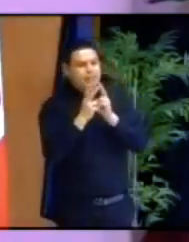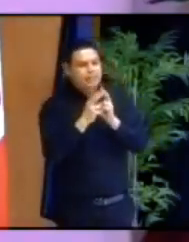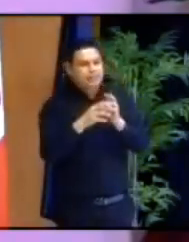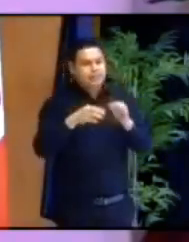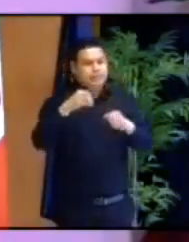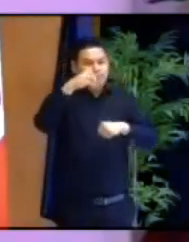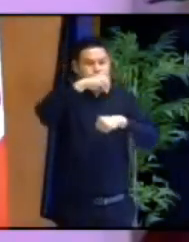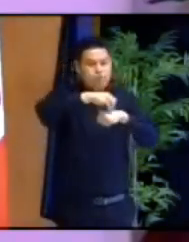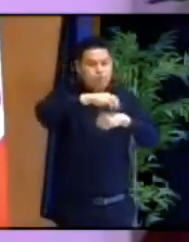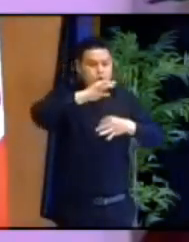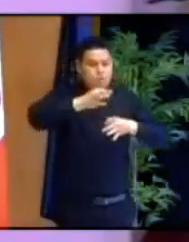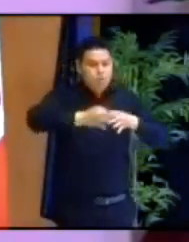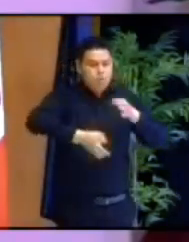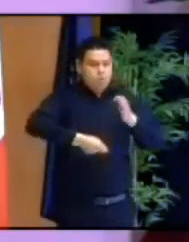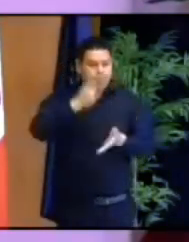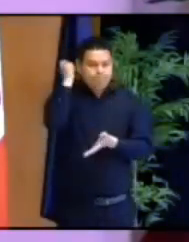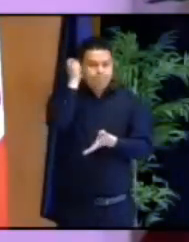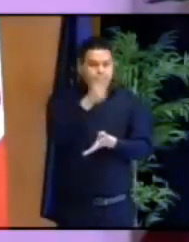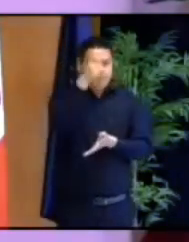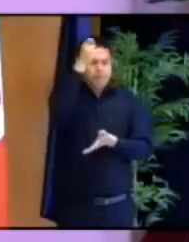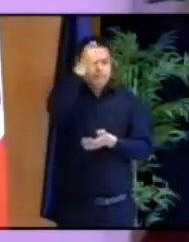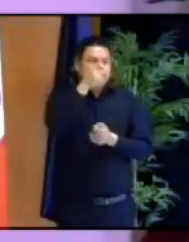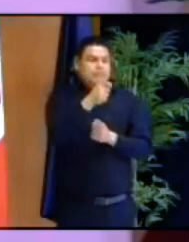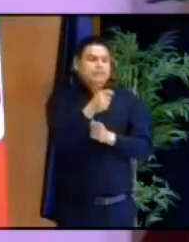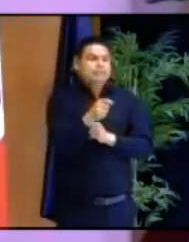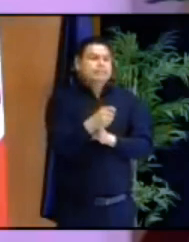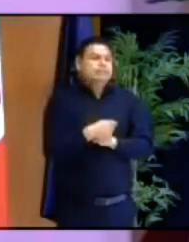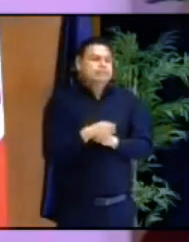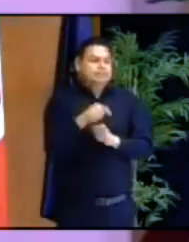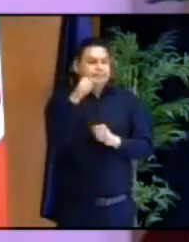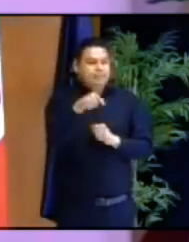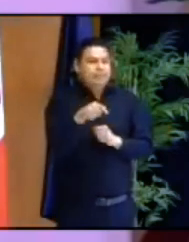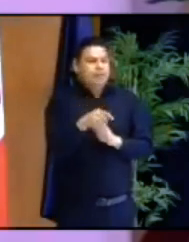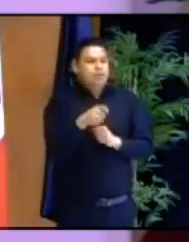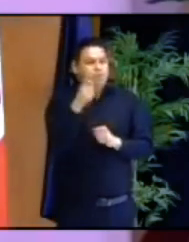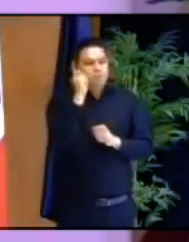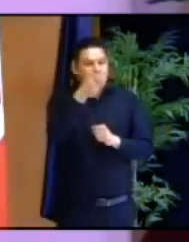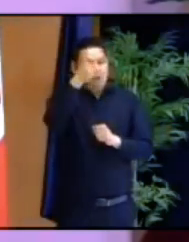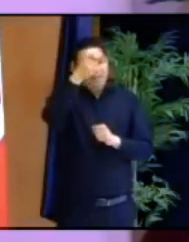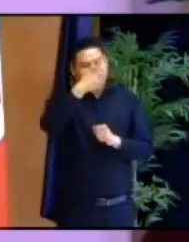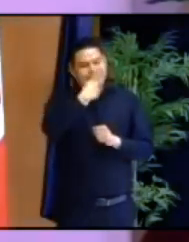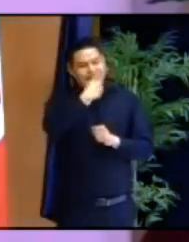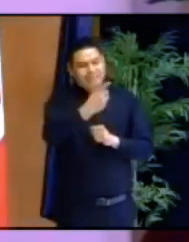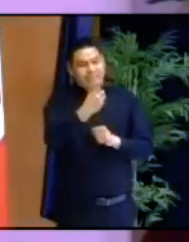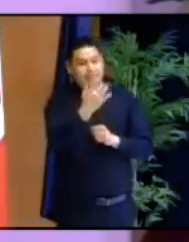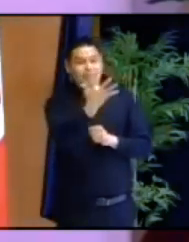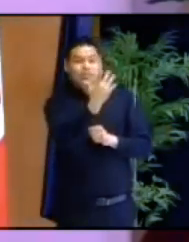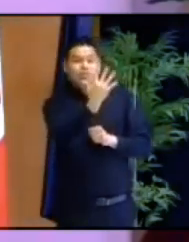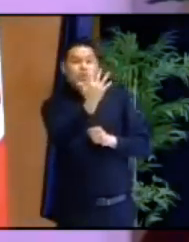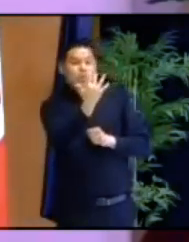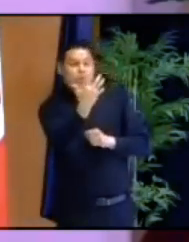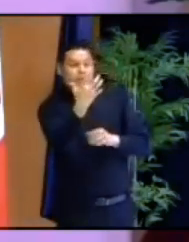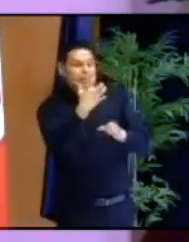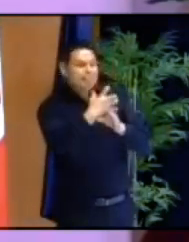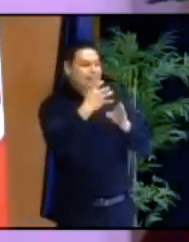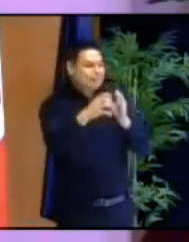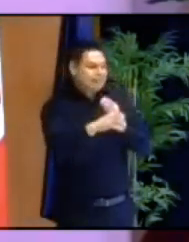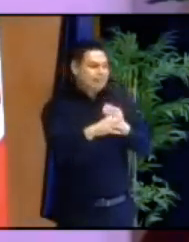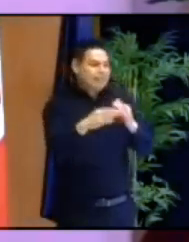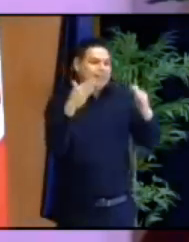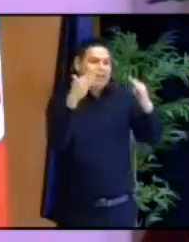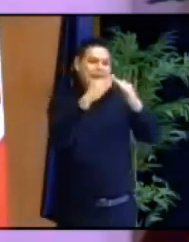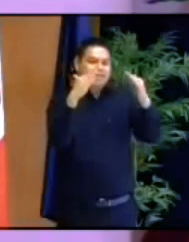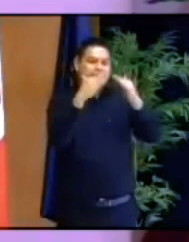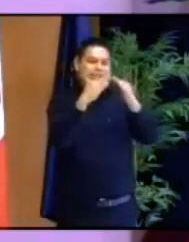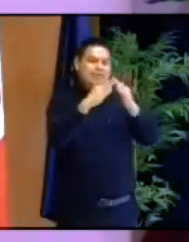juez y el juez determina, ya llevamos más de 250 casos, que quien se queda en su casa es la mujer